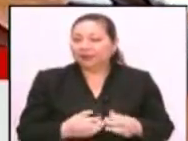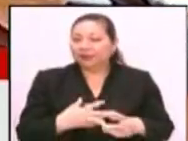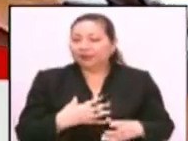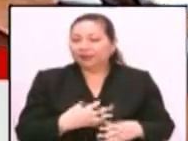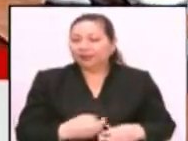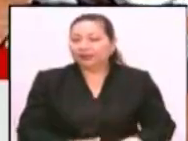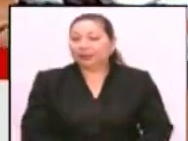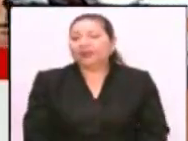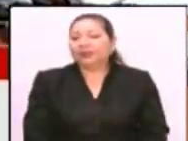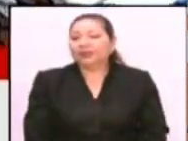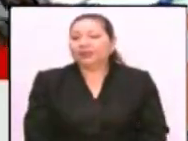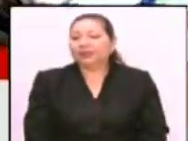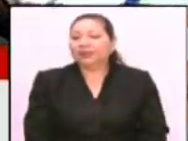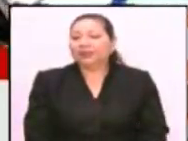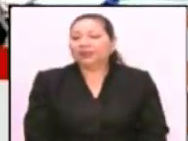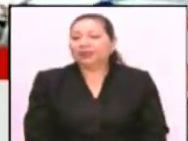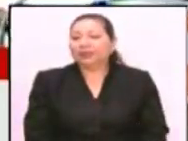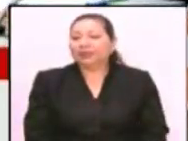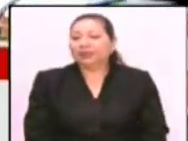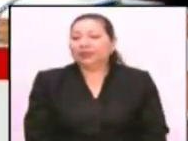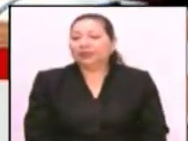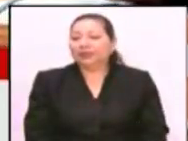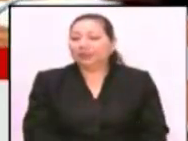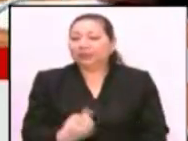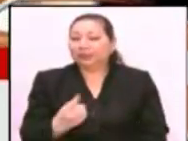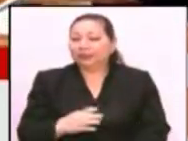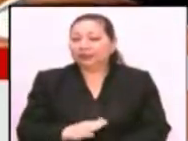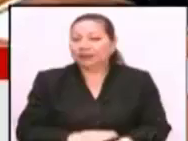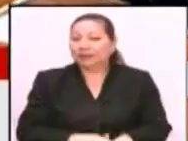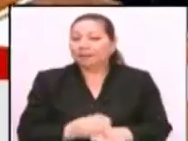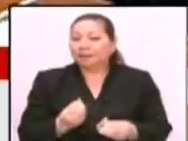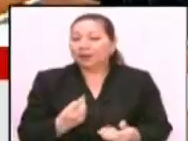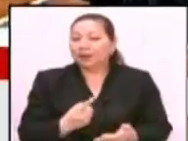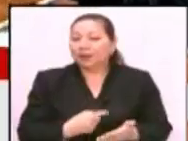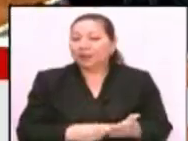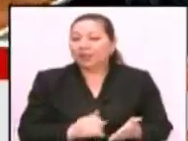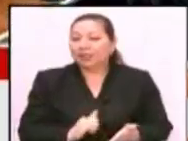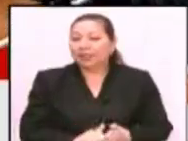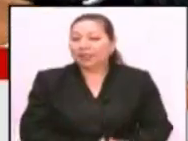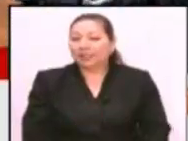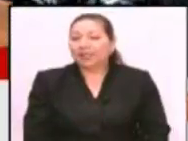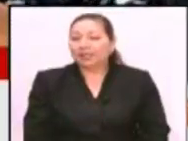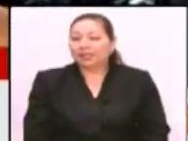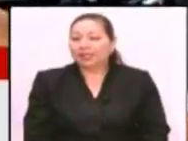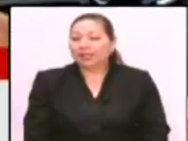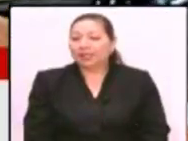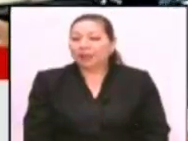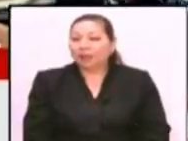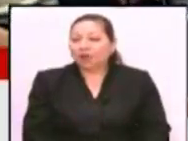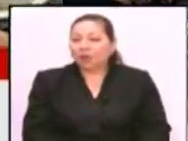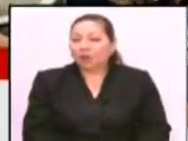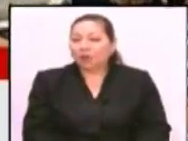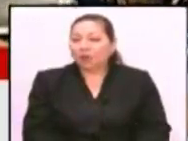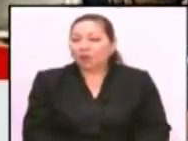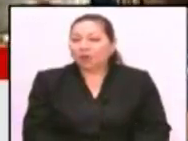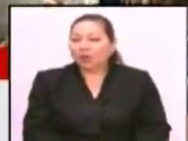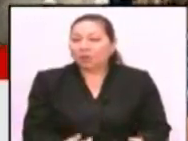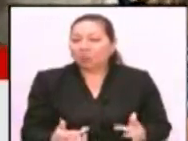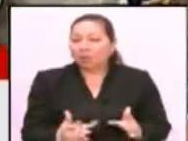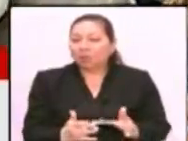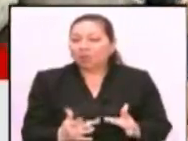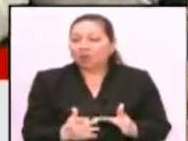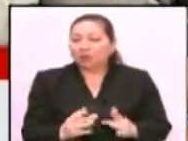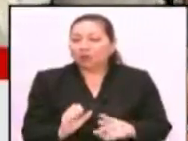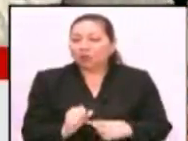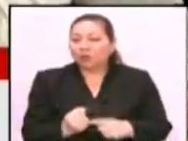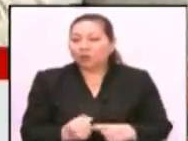interesante. Yo les voy a contar ahora primero sobre el por qué, ¿sí? Y luego sobre el cómo funcionan los bonos de impacto social.